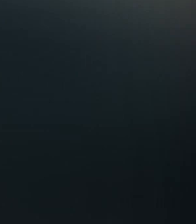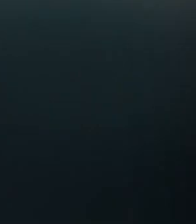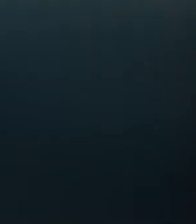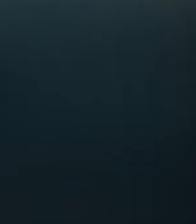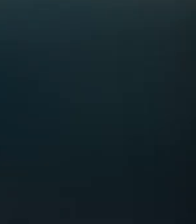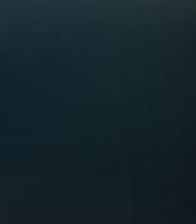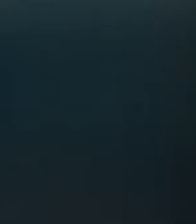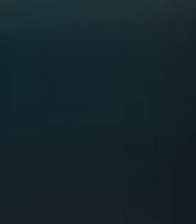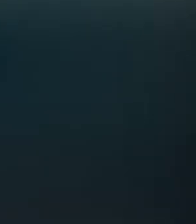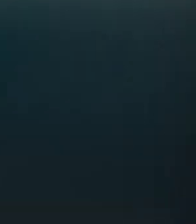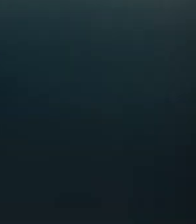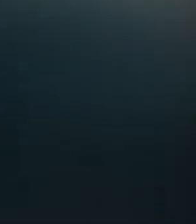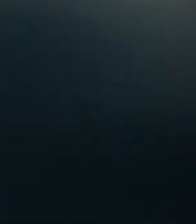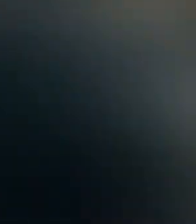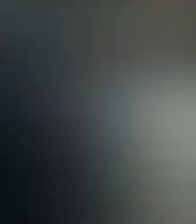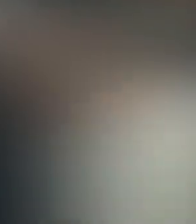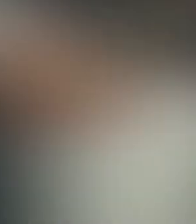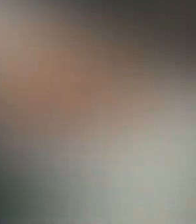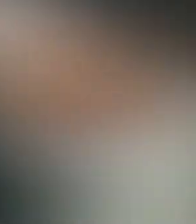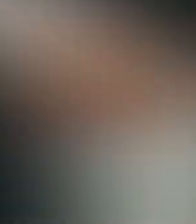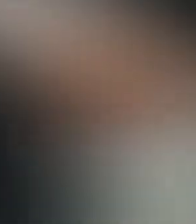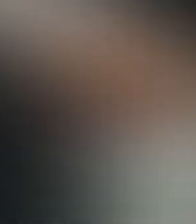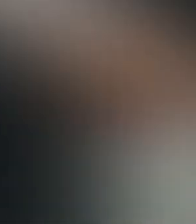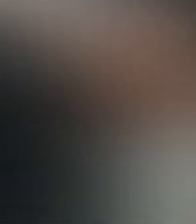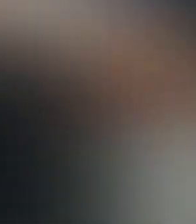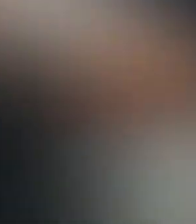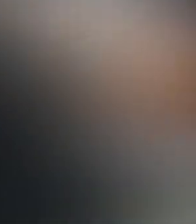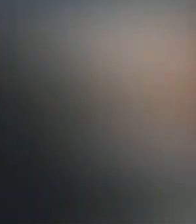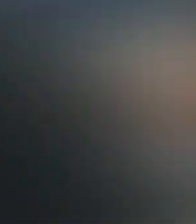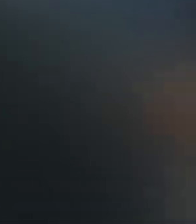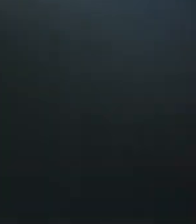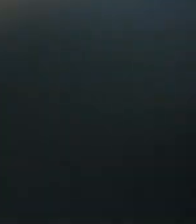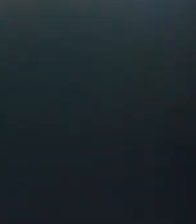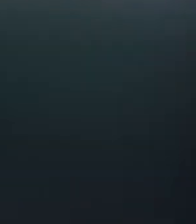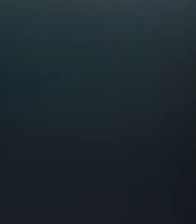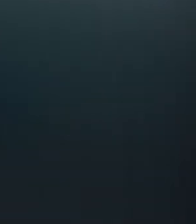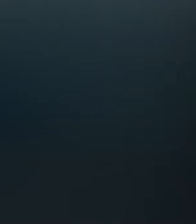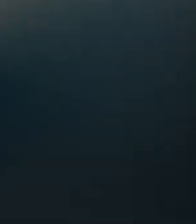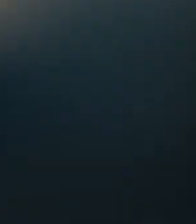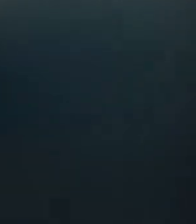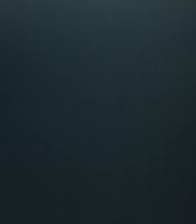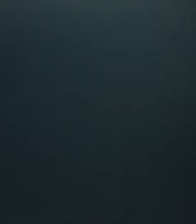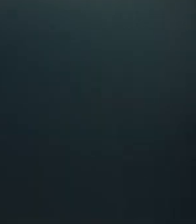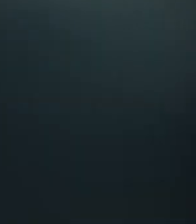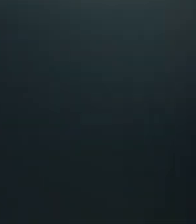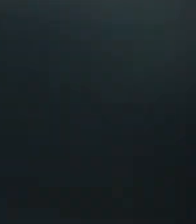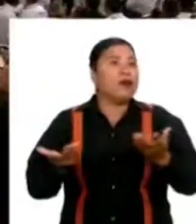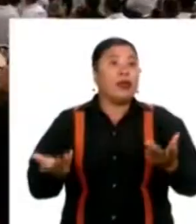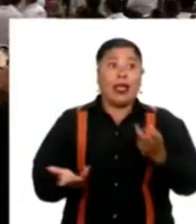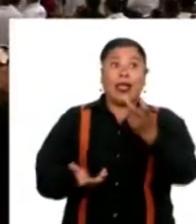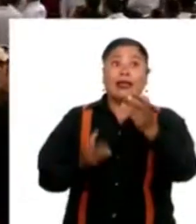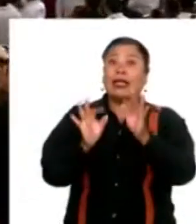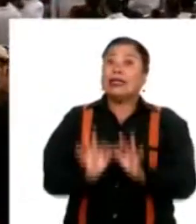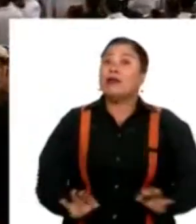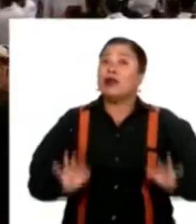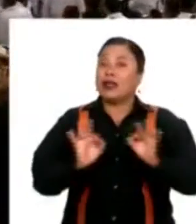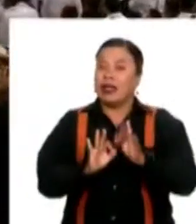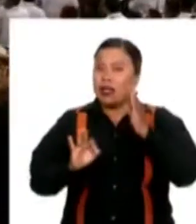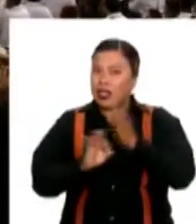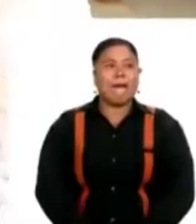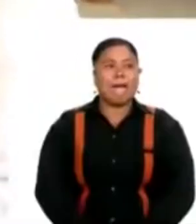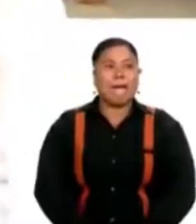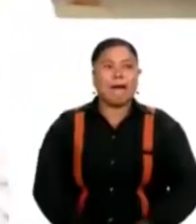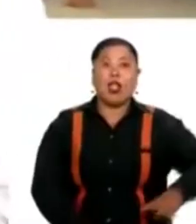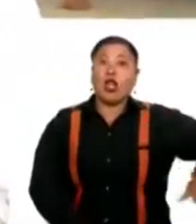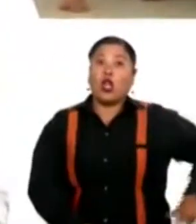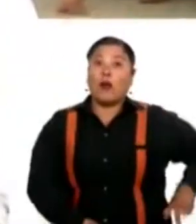al trabajador, al sufrido, al olvidado, avasallado pueblo de Oaxaca. En el auditorio Guelaguetza, el